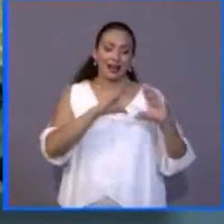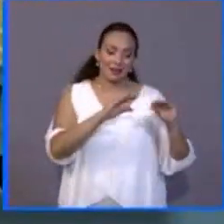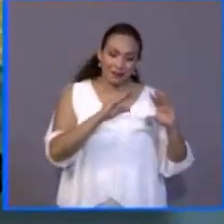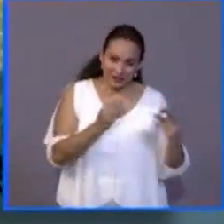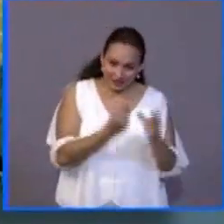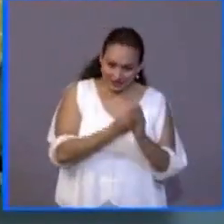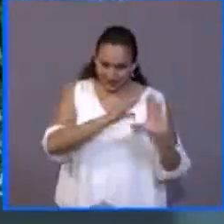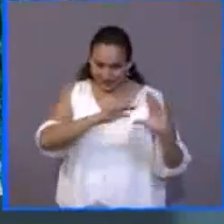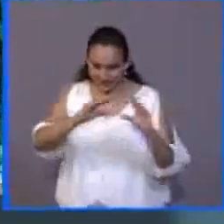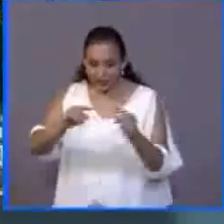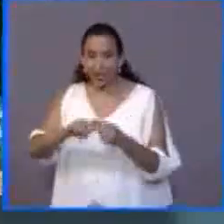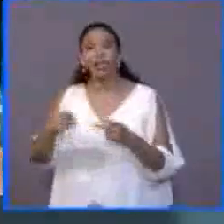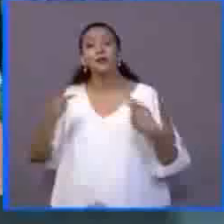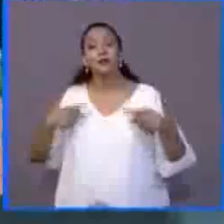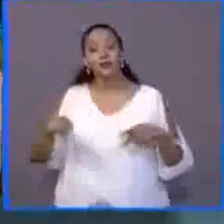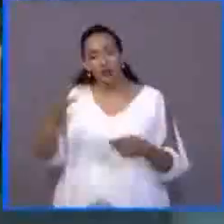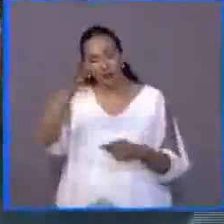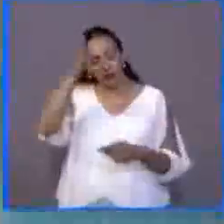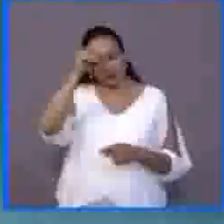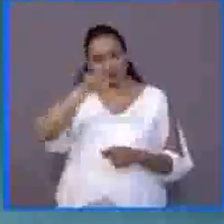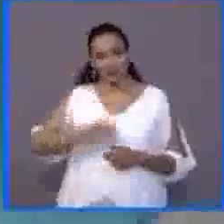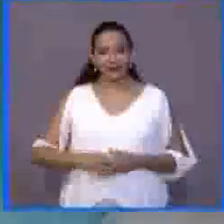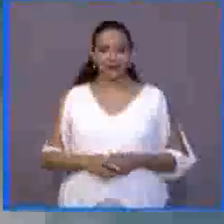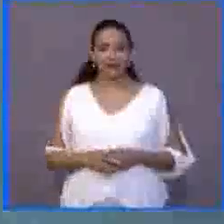y profesionalización del personal.